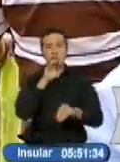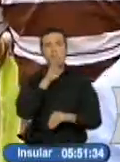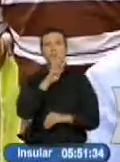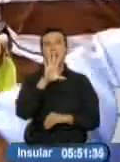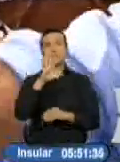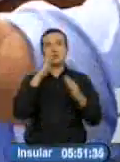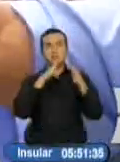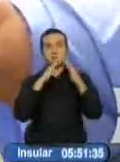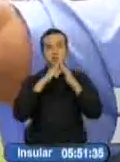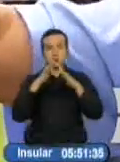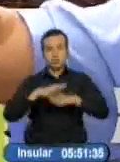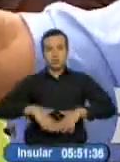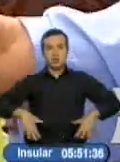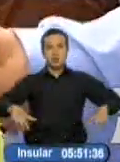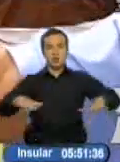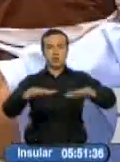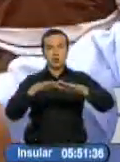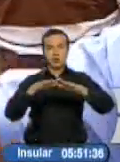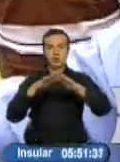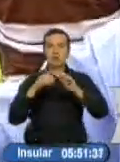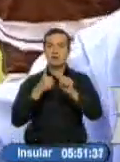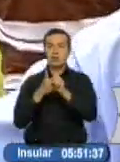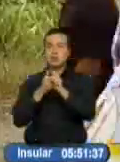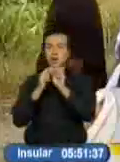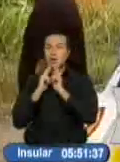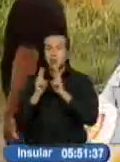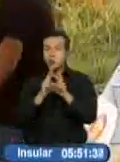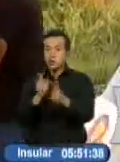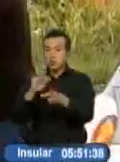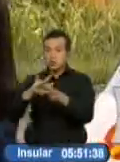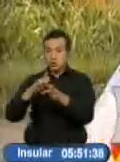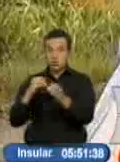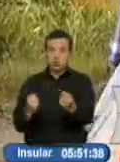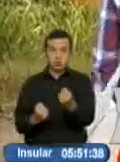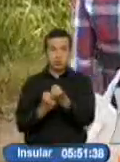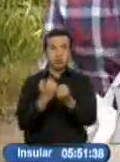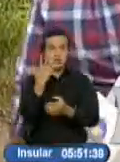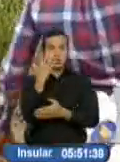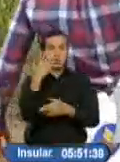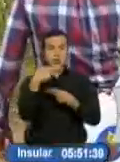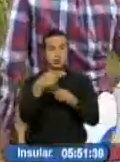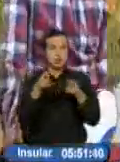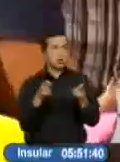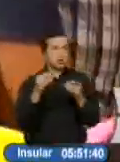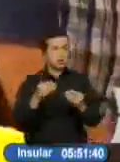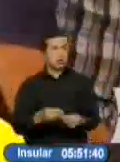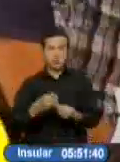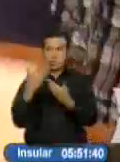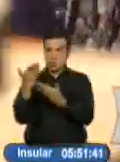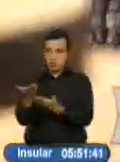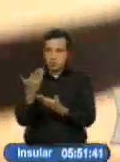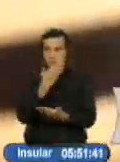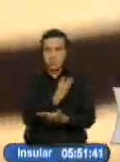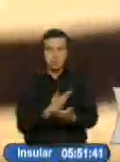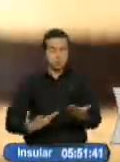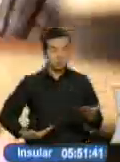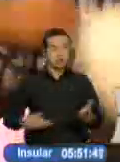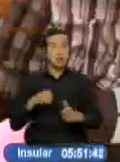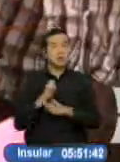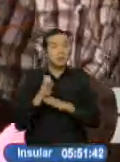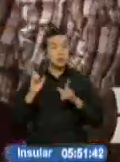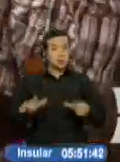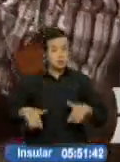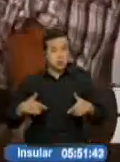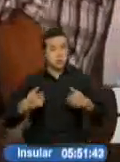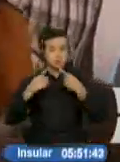45 viviendas que están en la ribera del río, en alto riesgo. 15 hectáreas de terreno tenemos para entregársela. El presidente de la República, Lenín